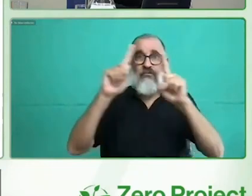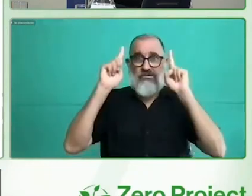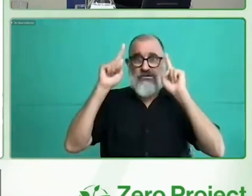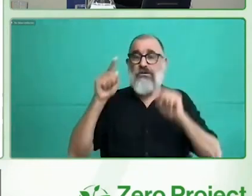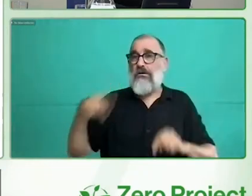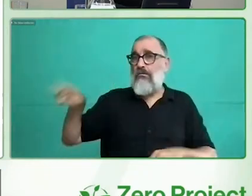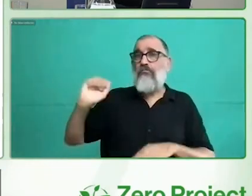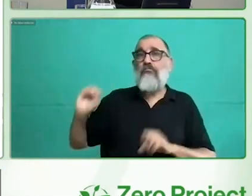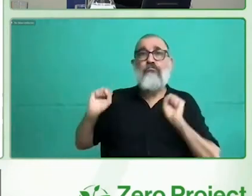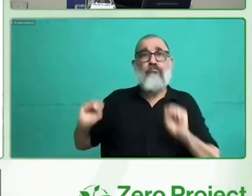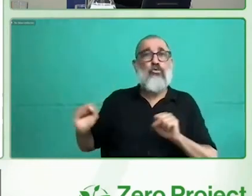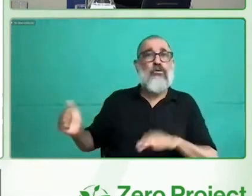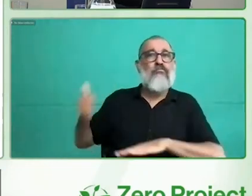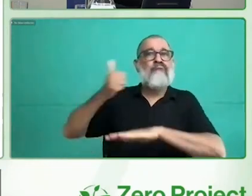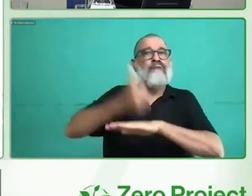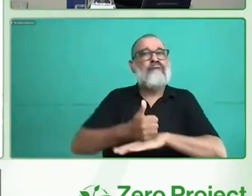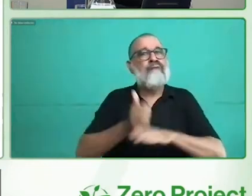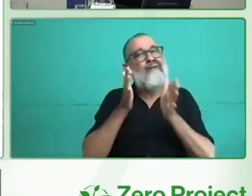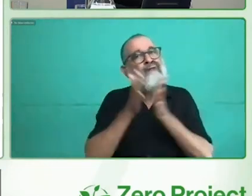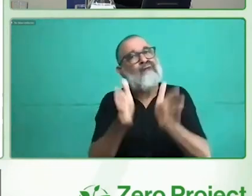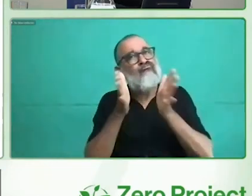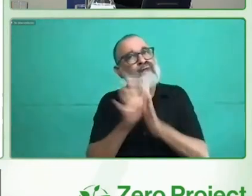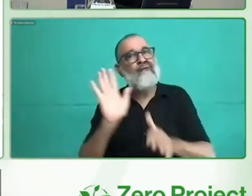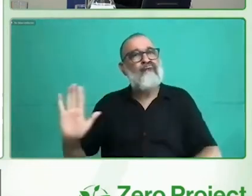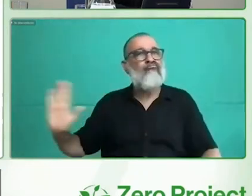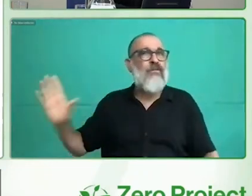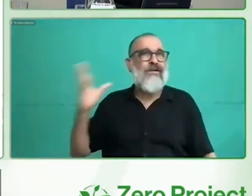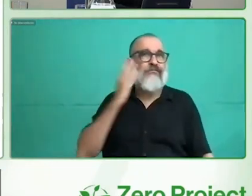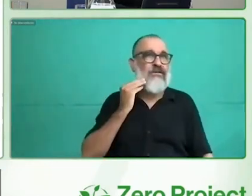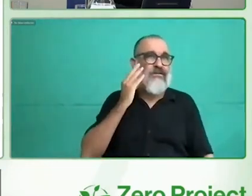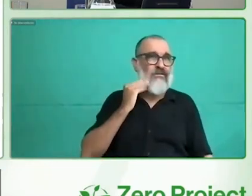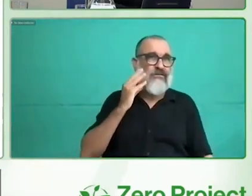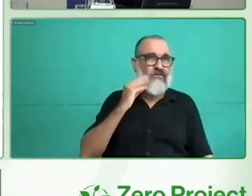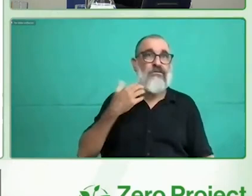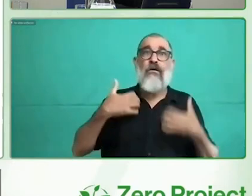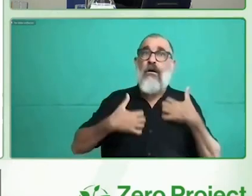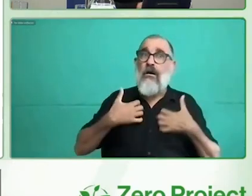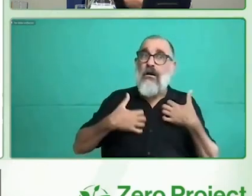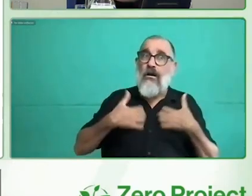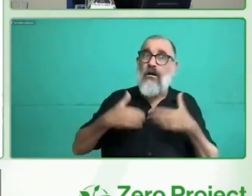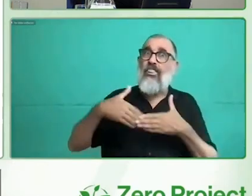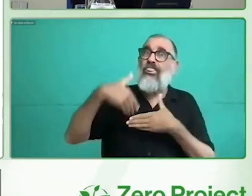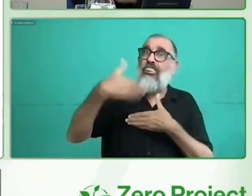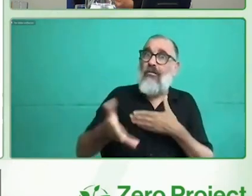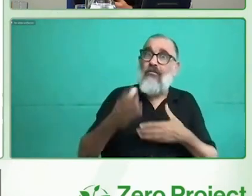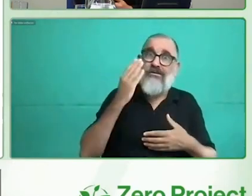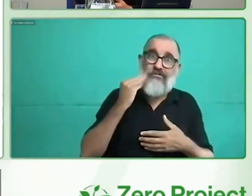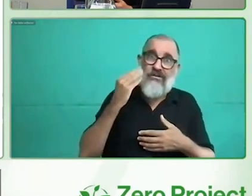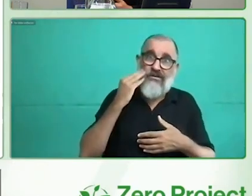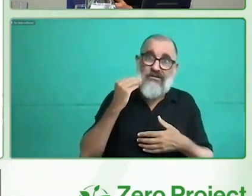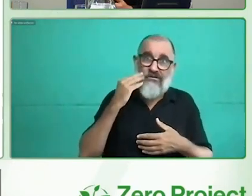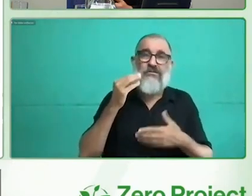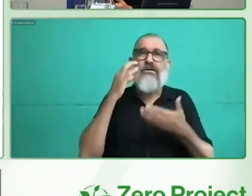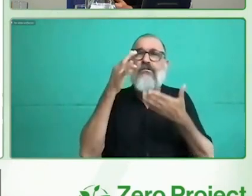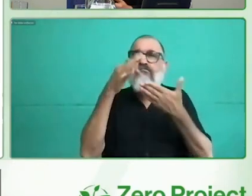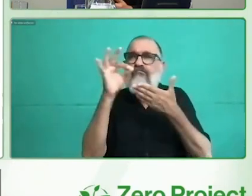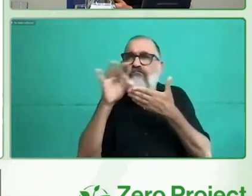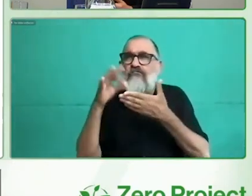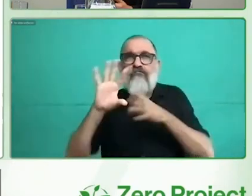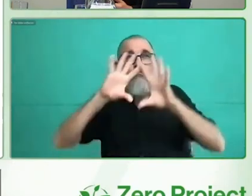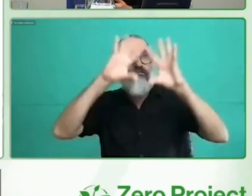por medio de la tecnología, ellas pueden tener un cambio en su perspectiva de carrera a elegir.